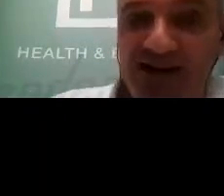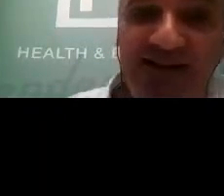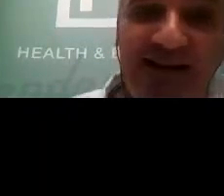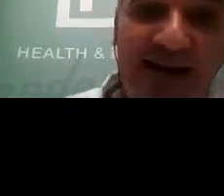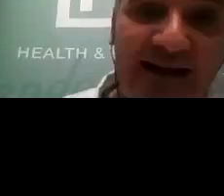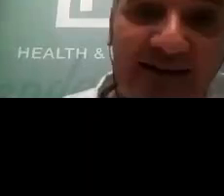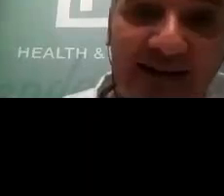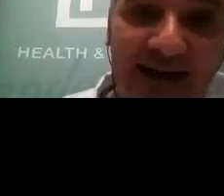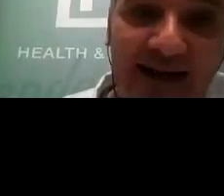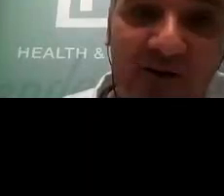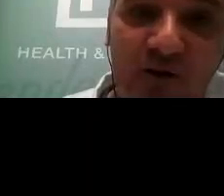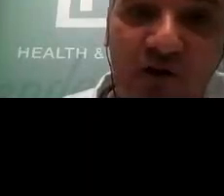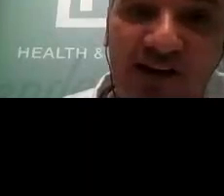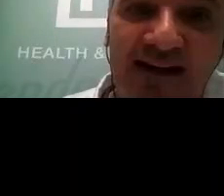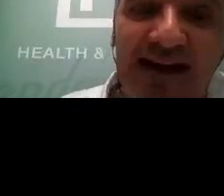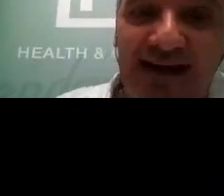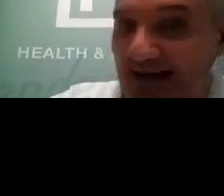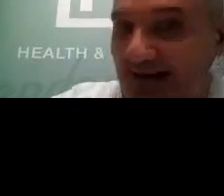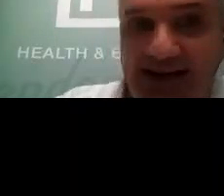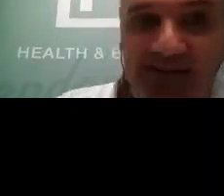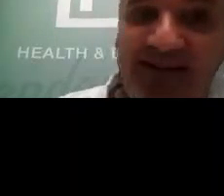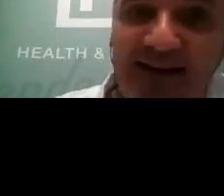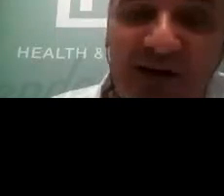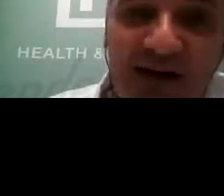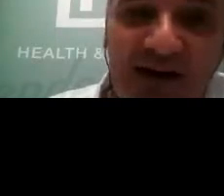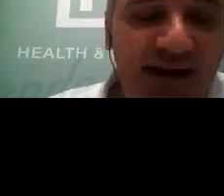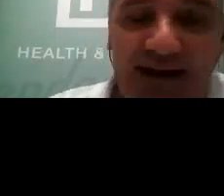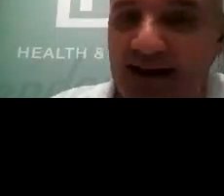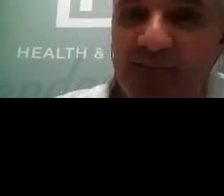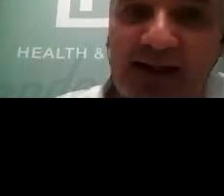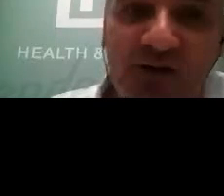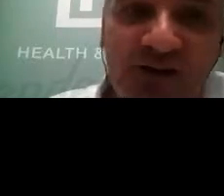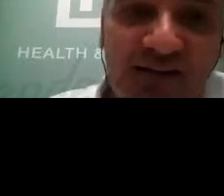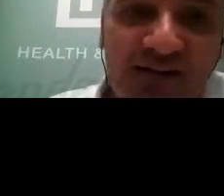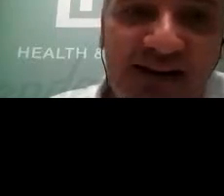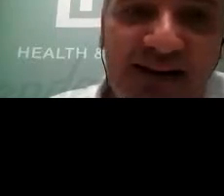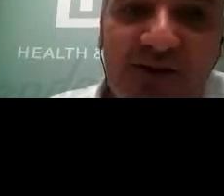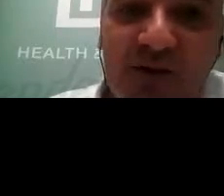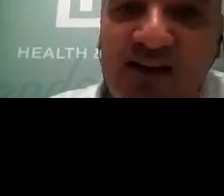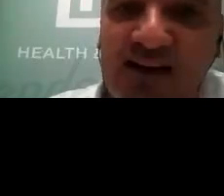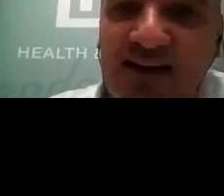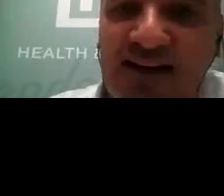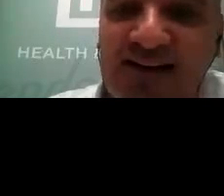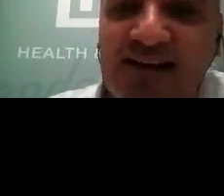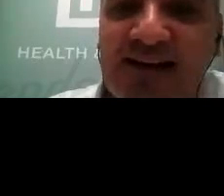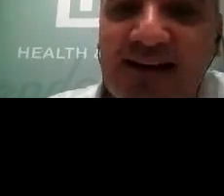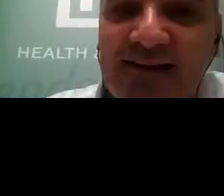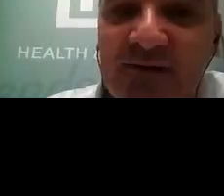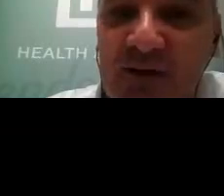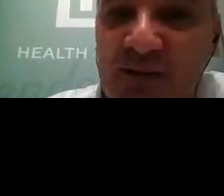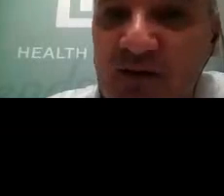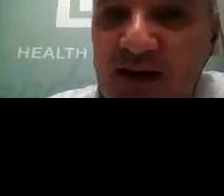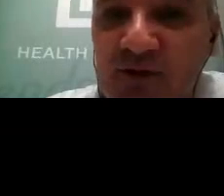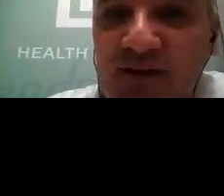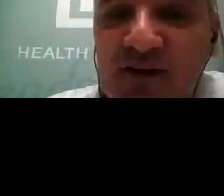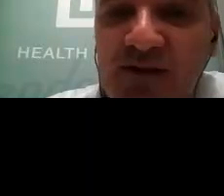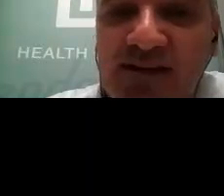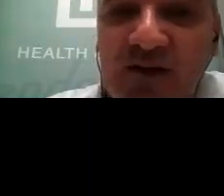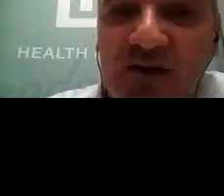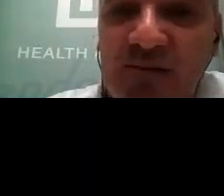energía a partir de la glucosa. La dieta la veis aquí, la dosis la veis aquí, una cucharada rasa de 12,5